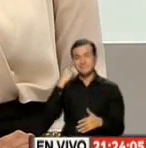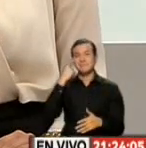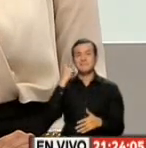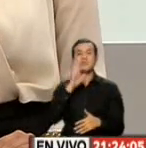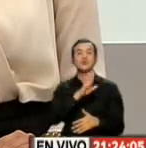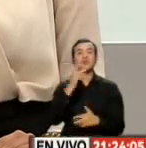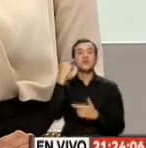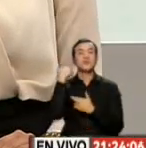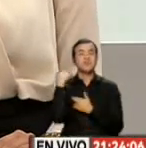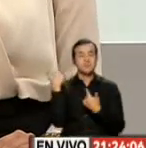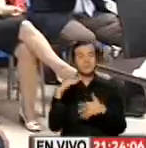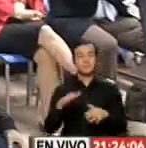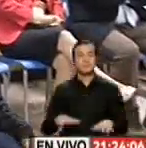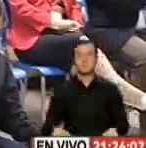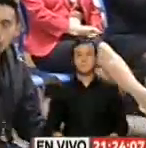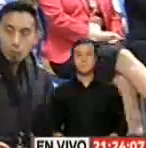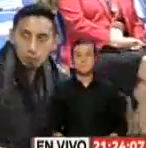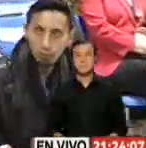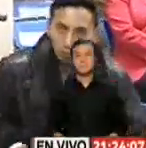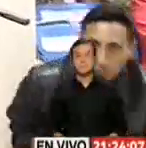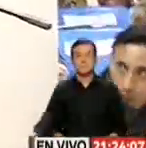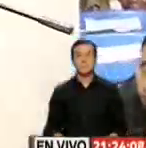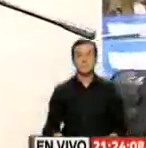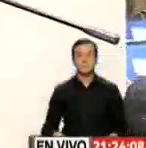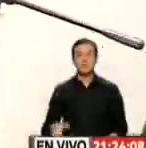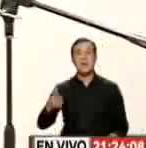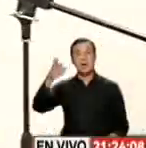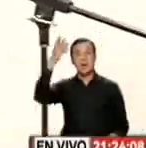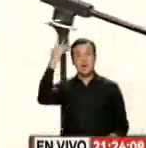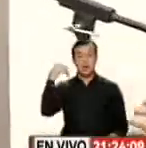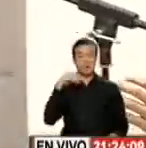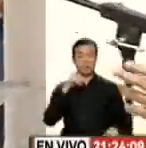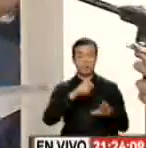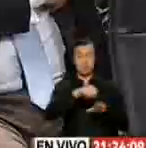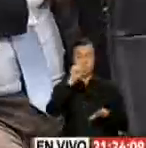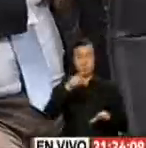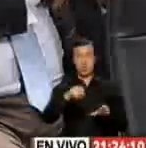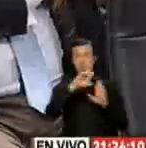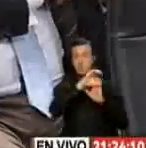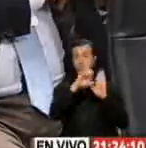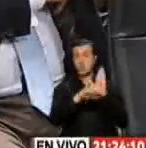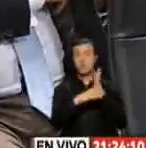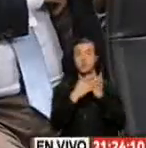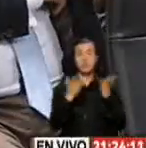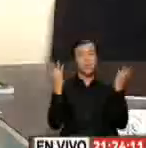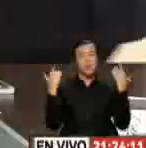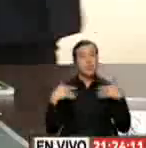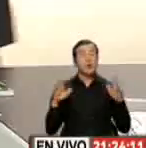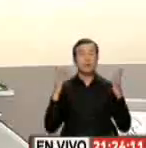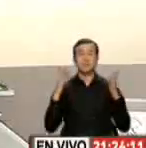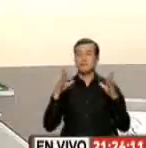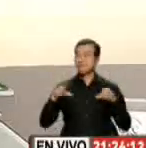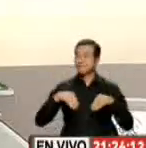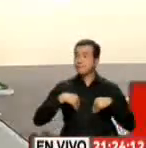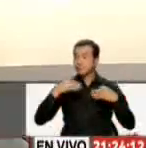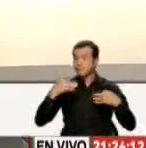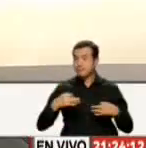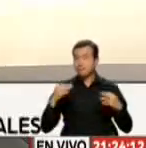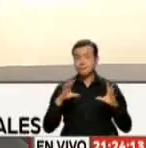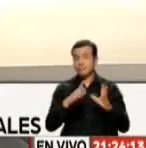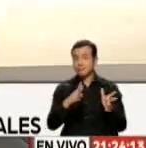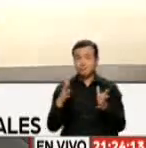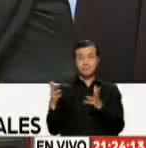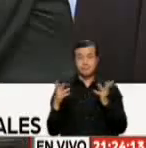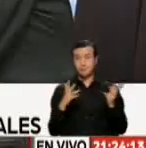sus funciones. Los alegatos que en su momento presentaron los jueces de la Corte Constitucional definitivamente no convencieron en el Consejo de